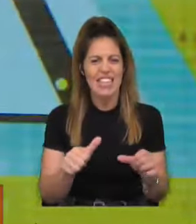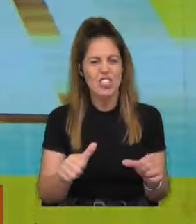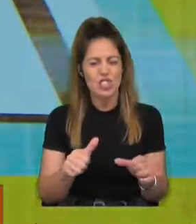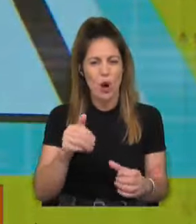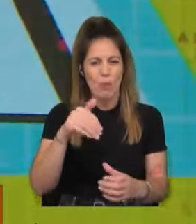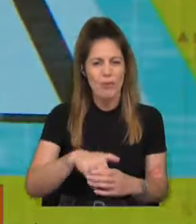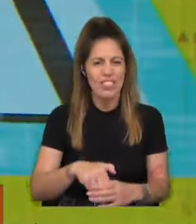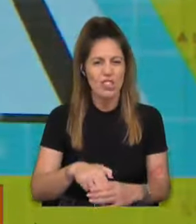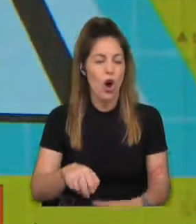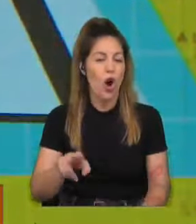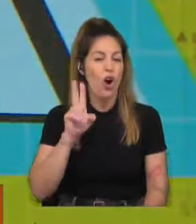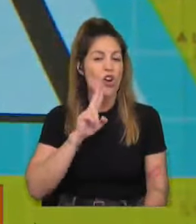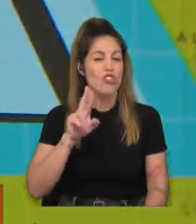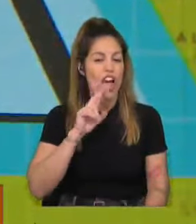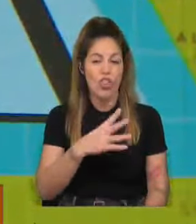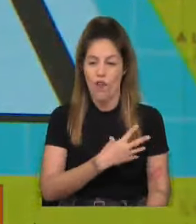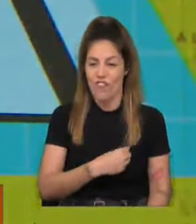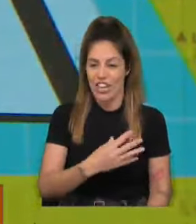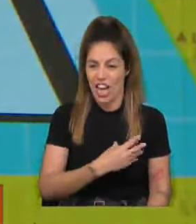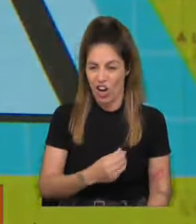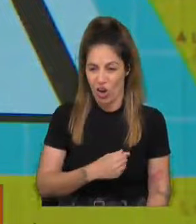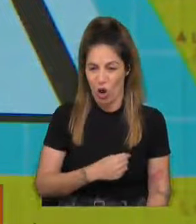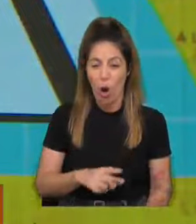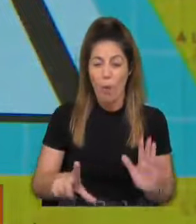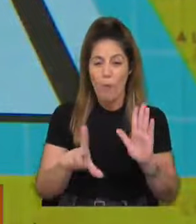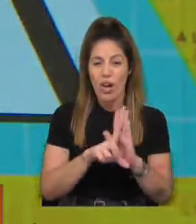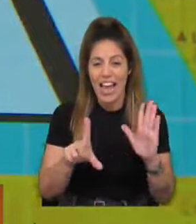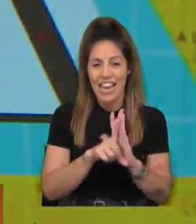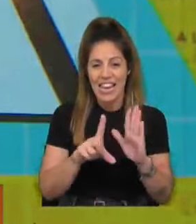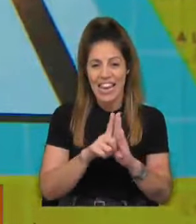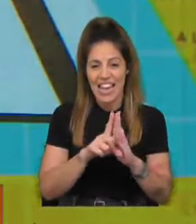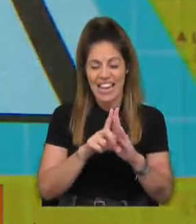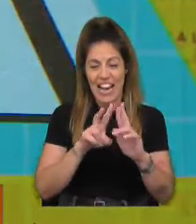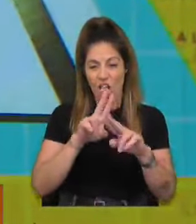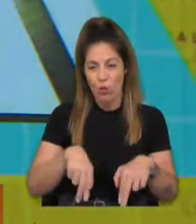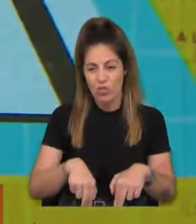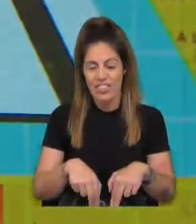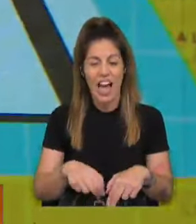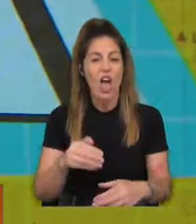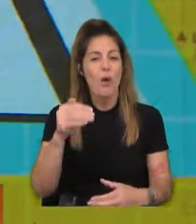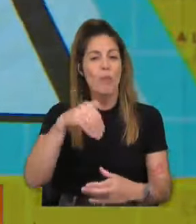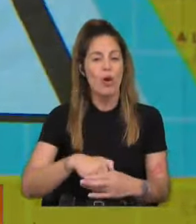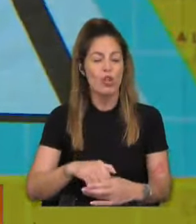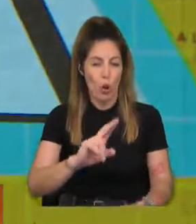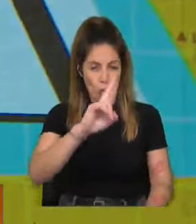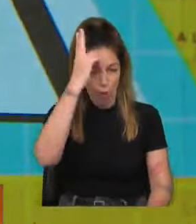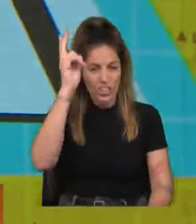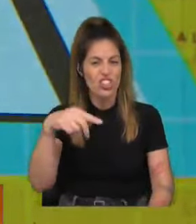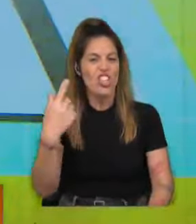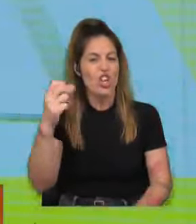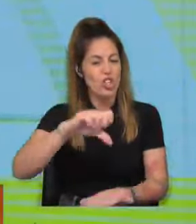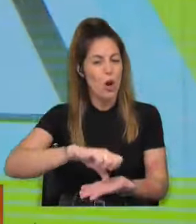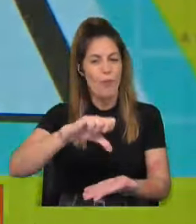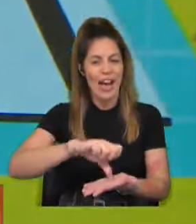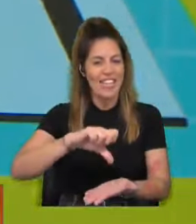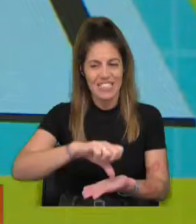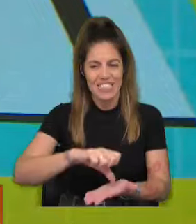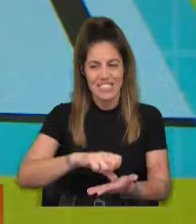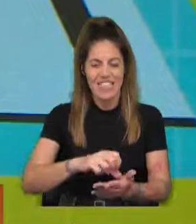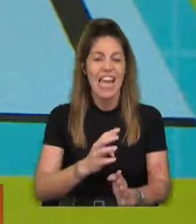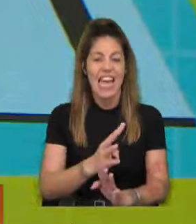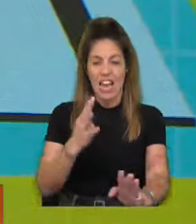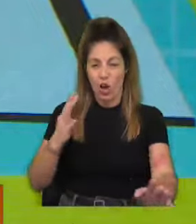rosado y y blanco a la vez que era por la ley de caducidad y por el voto de los uruguayos en el extranjero una experiencia que no me vo a olvidar en mi vida en la cola